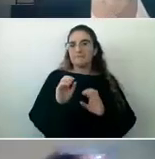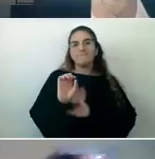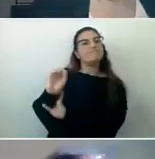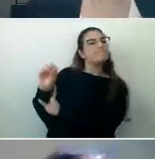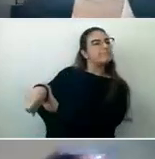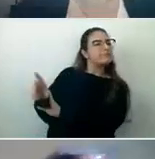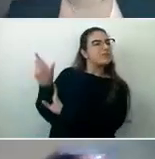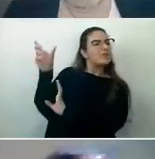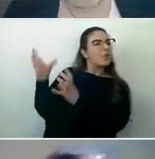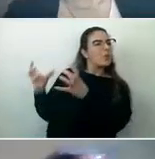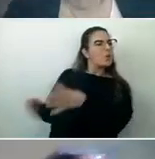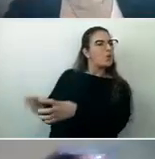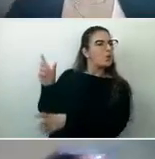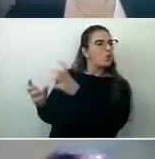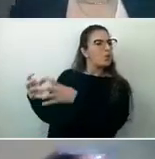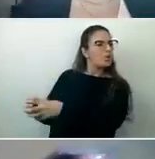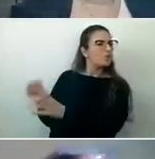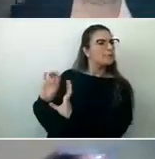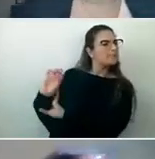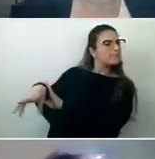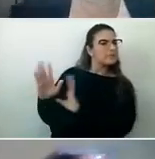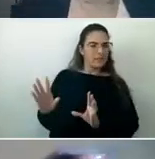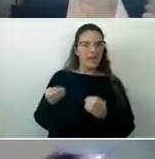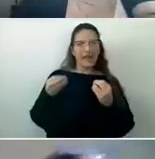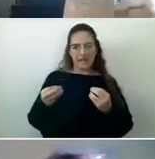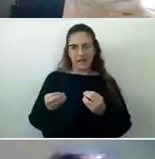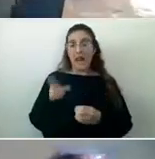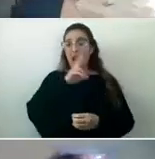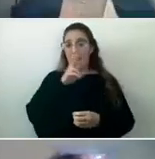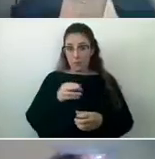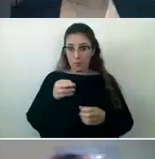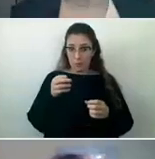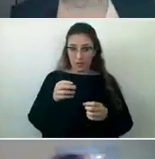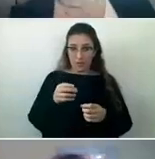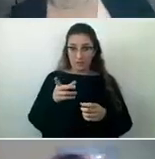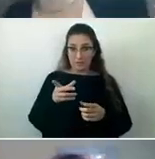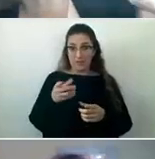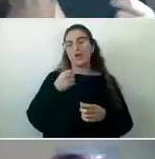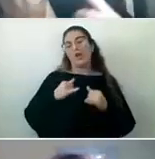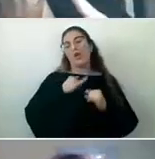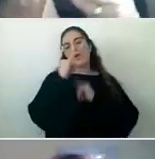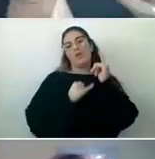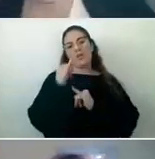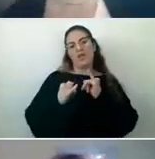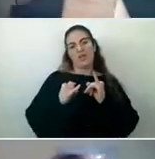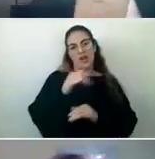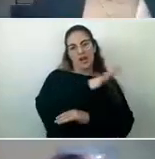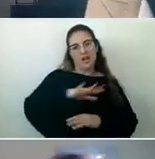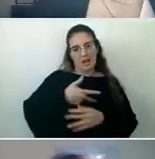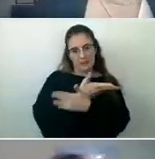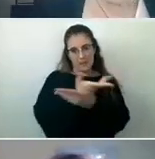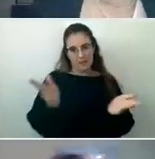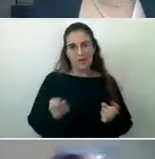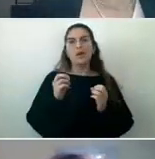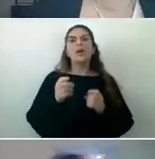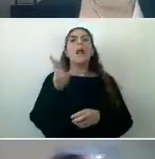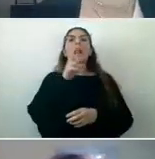fueron las mismas mujeres, hablo con respecto a todas las áreas de políticas públicas, fueron las mujeres que dijeron no